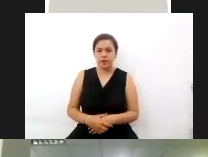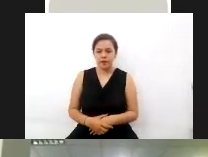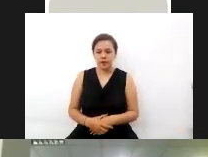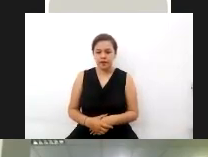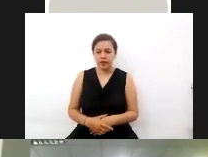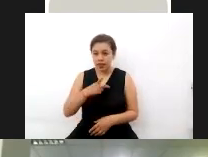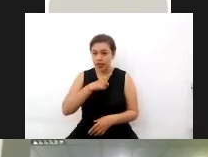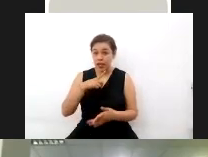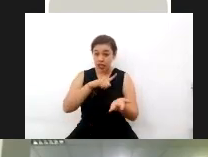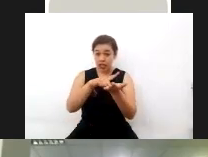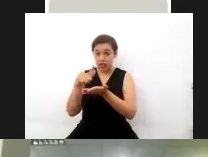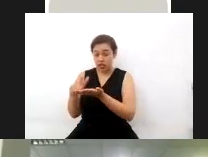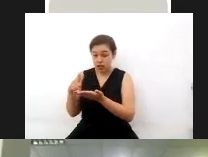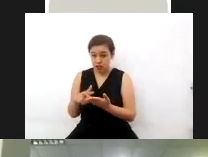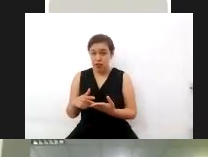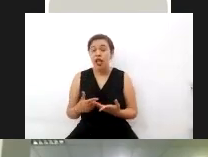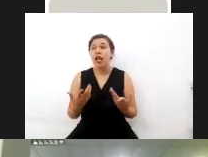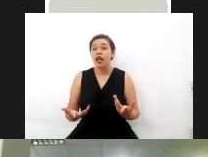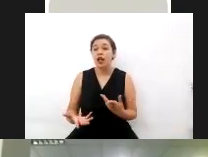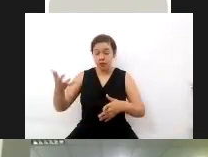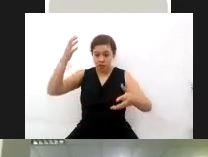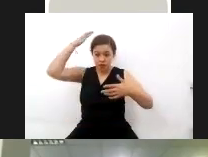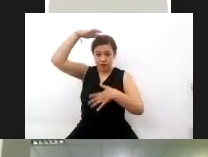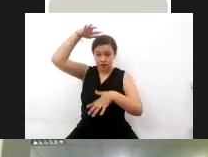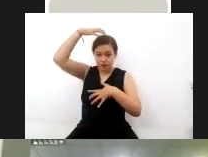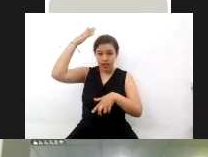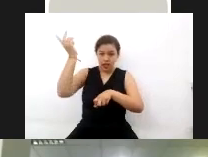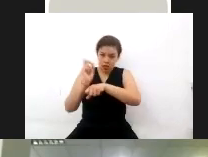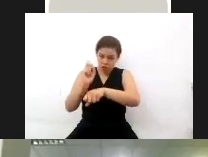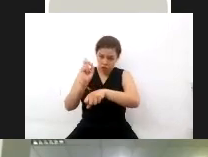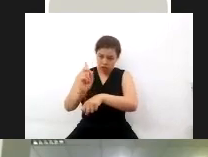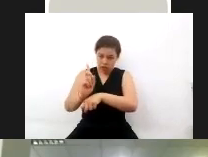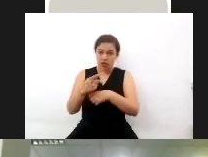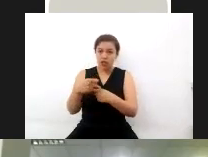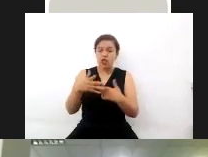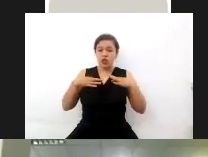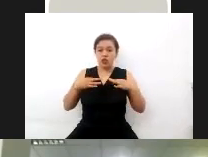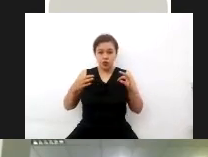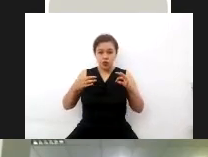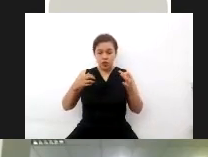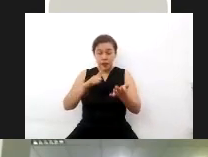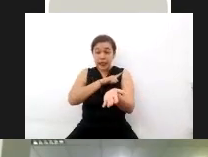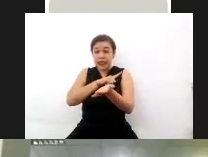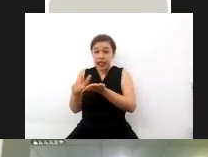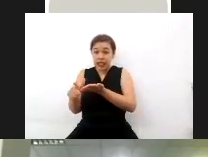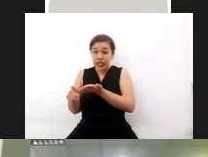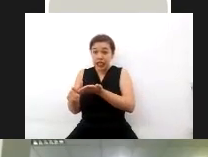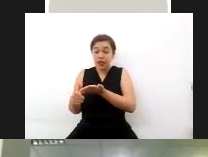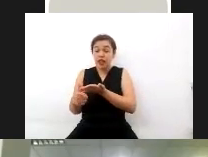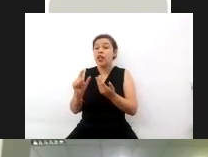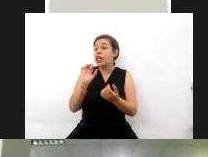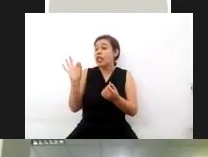aseado, debe de acudir bañado diariamente con sus uniformes limpios y a lo mejor, si es posible, cambiarse